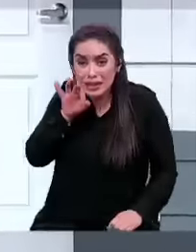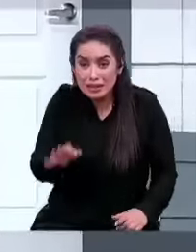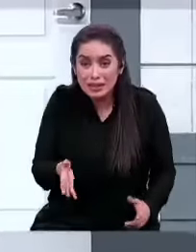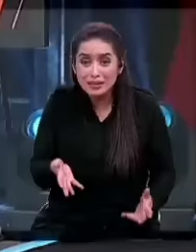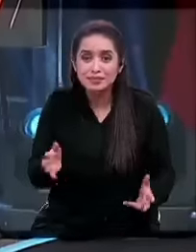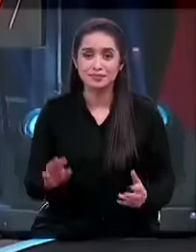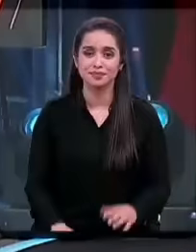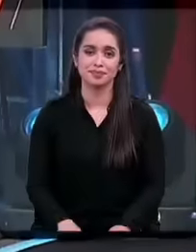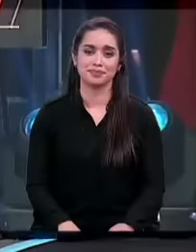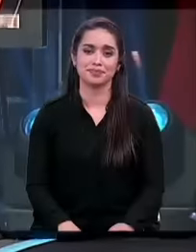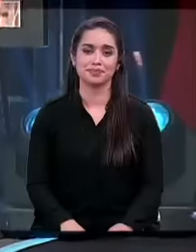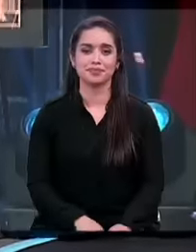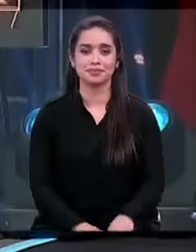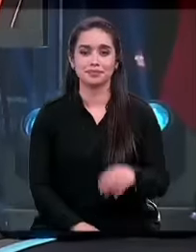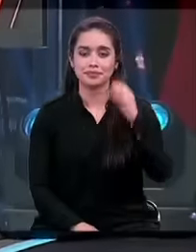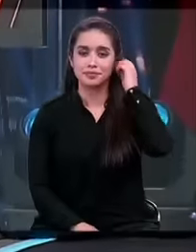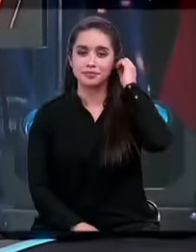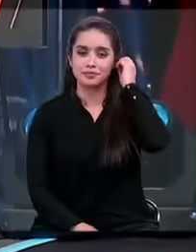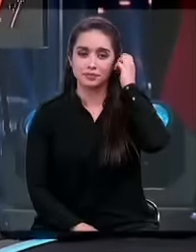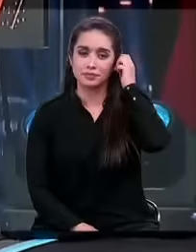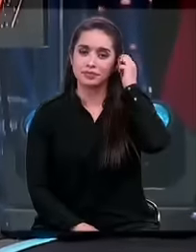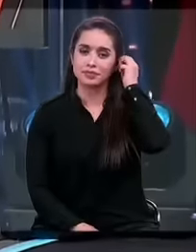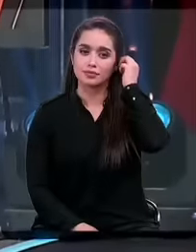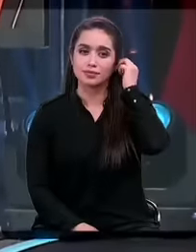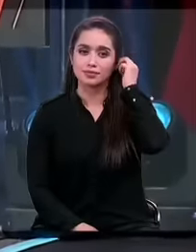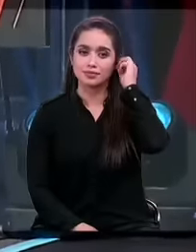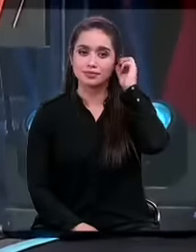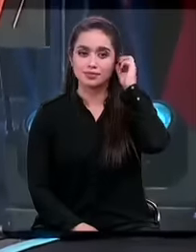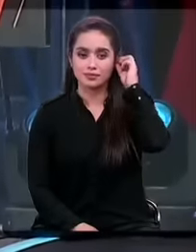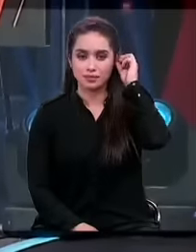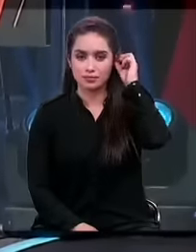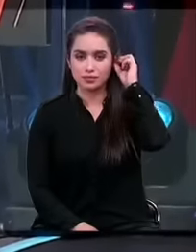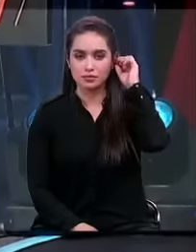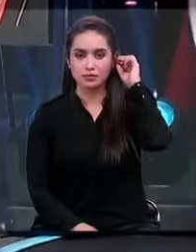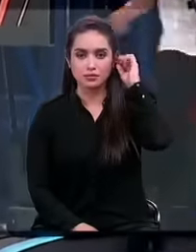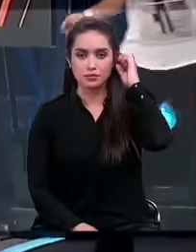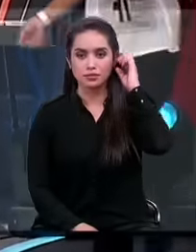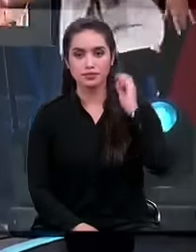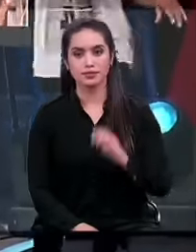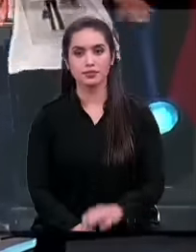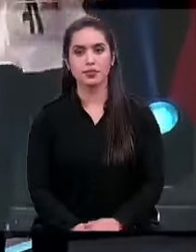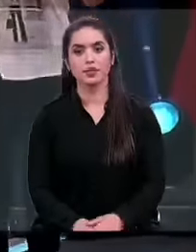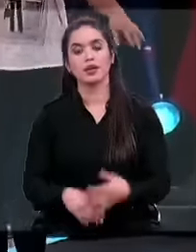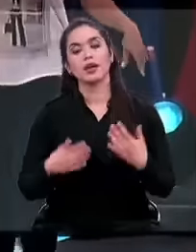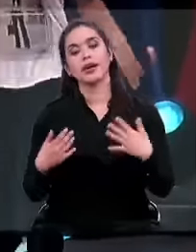Ah.